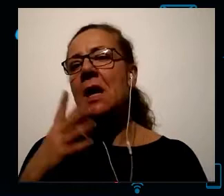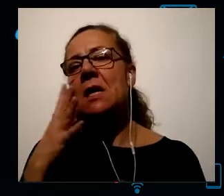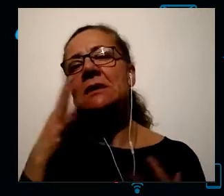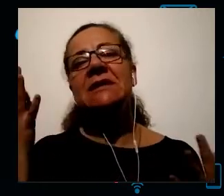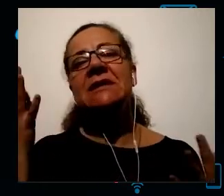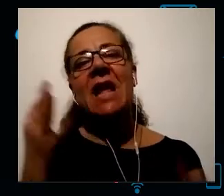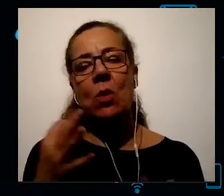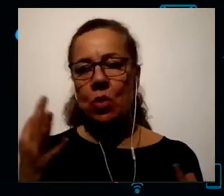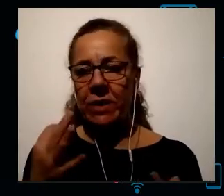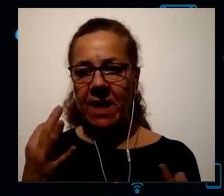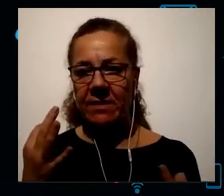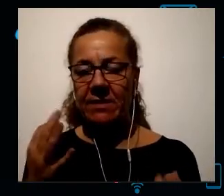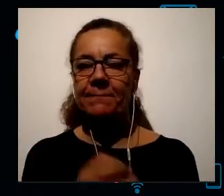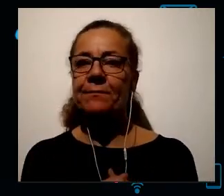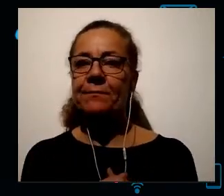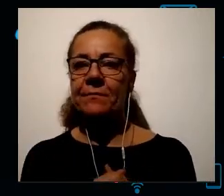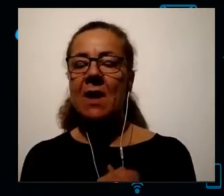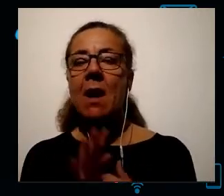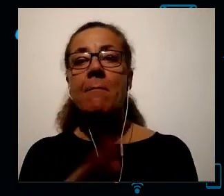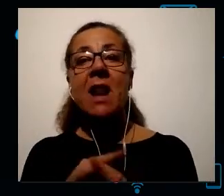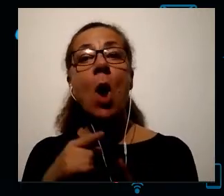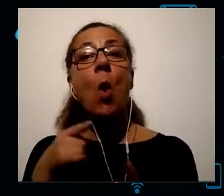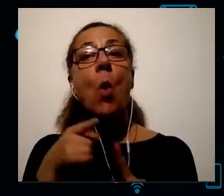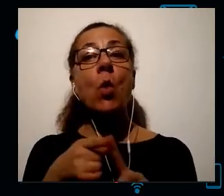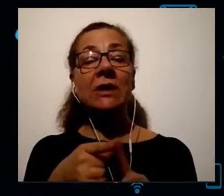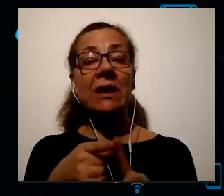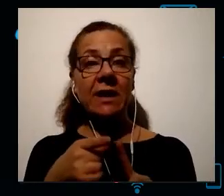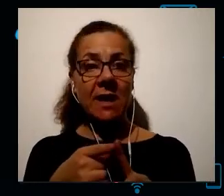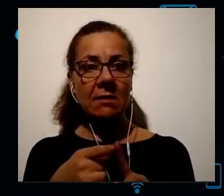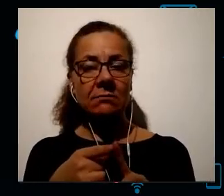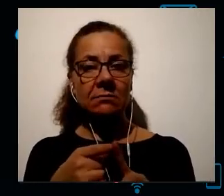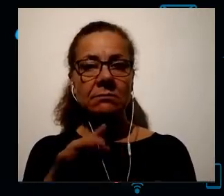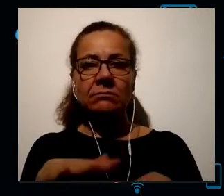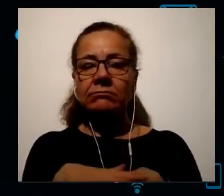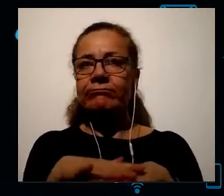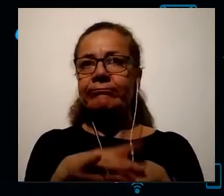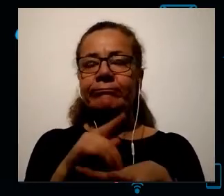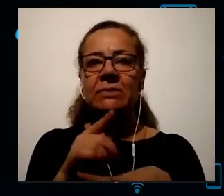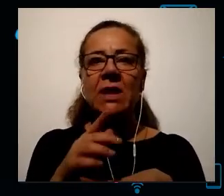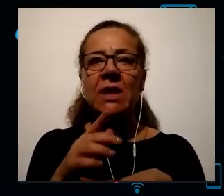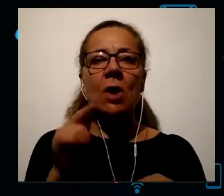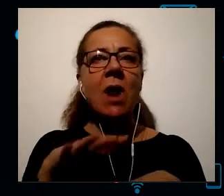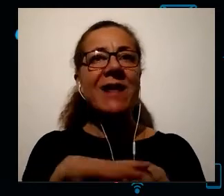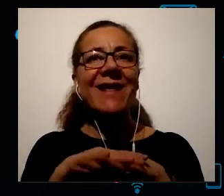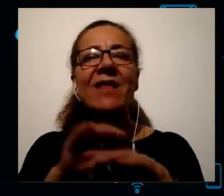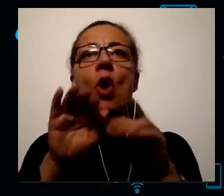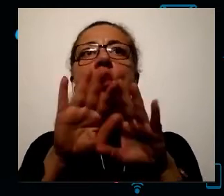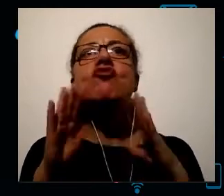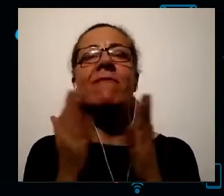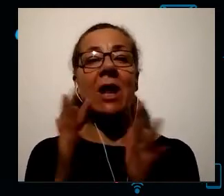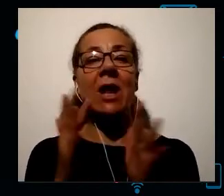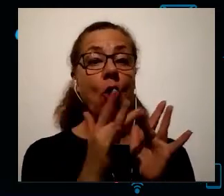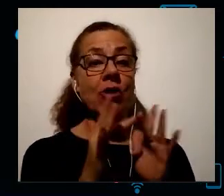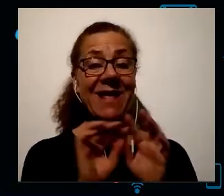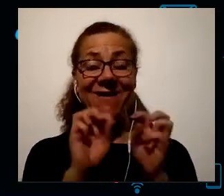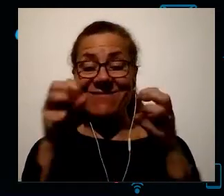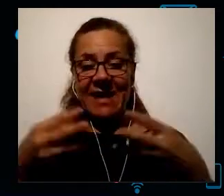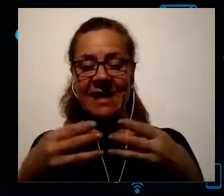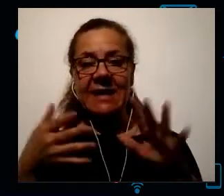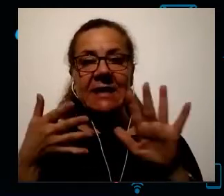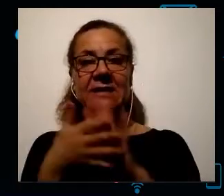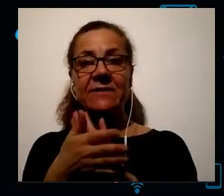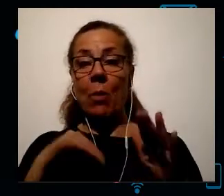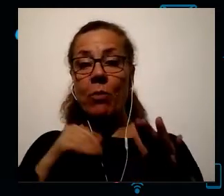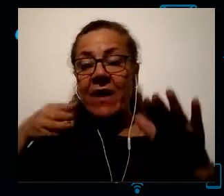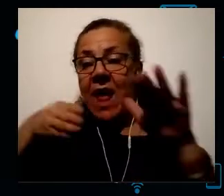aquí pues efectivamente en el uso de la tecnología en una red que es global o donde estar conectado a internet es poder acceder